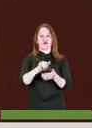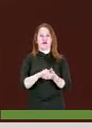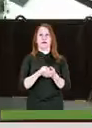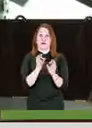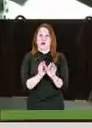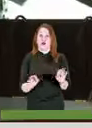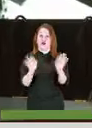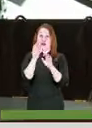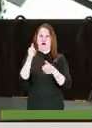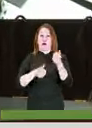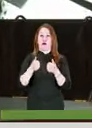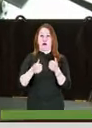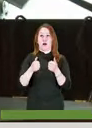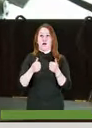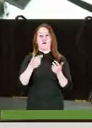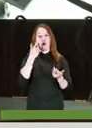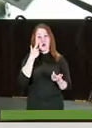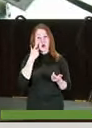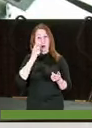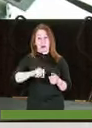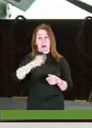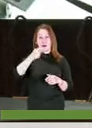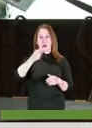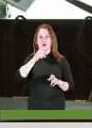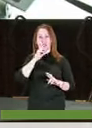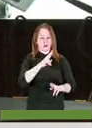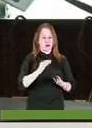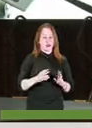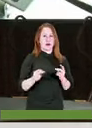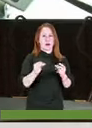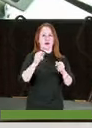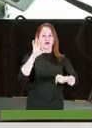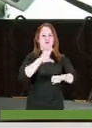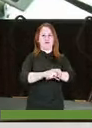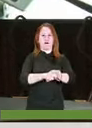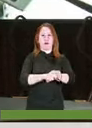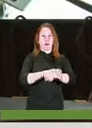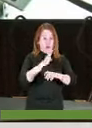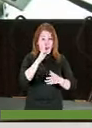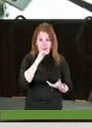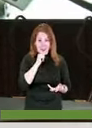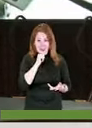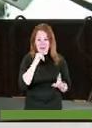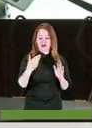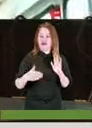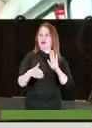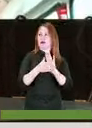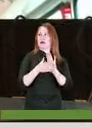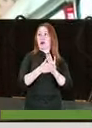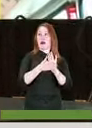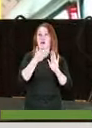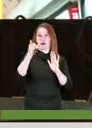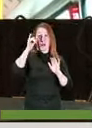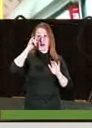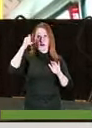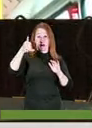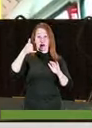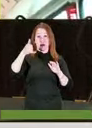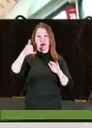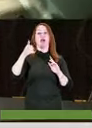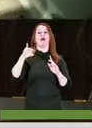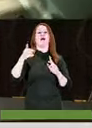importante es lo siguiente: uno, reaccionar rápidamente para hacer capturas. Si no lo logramos, con la evidencia que tenemos en nuestras cámaras y videos,